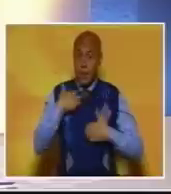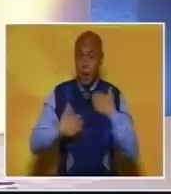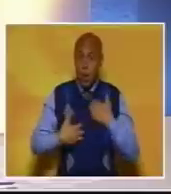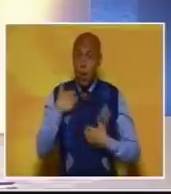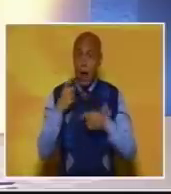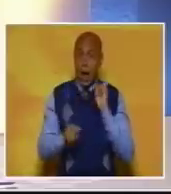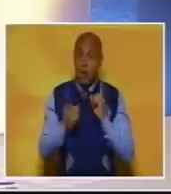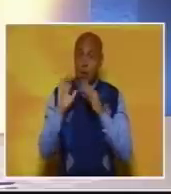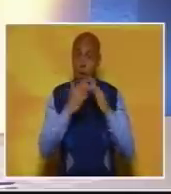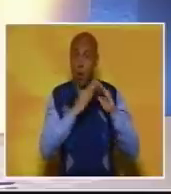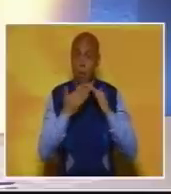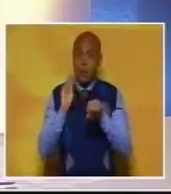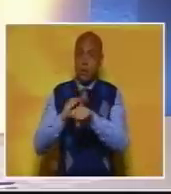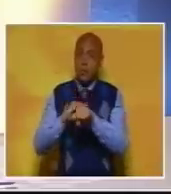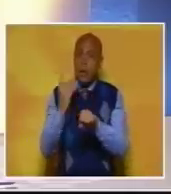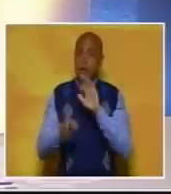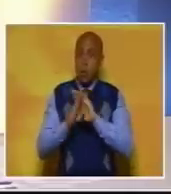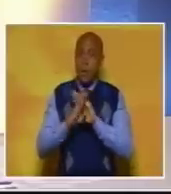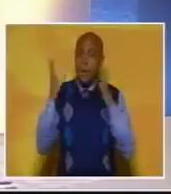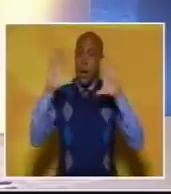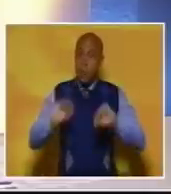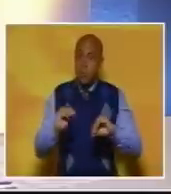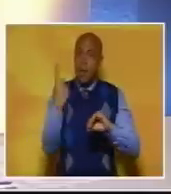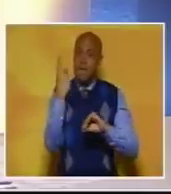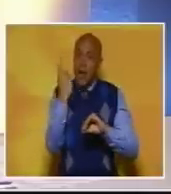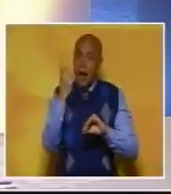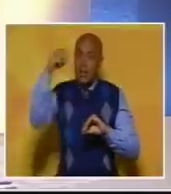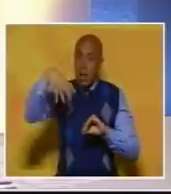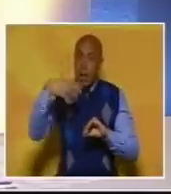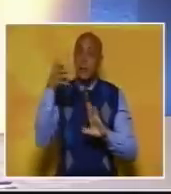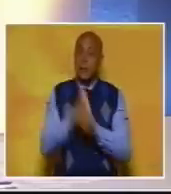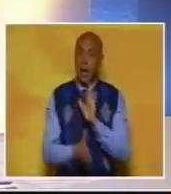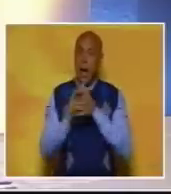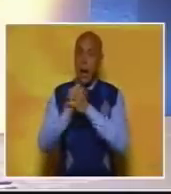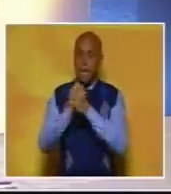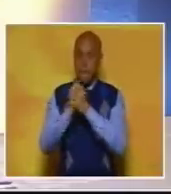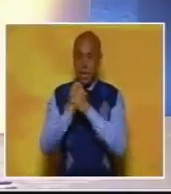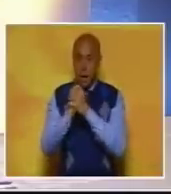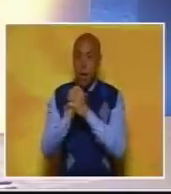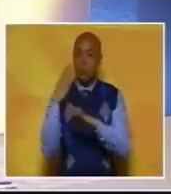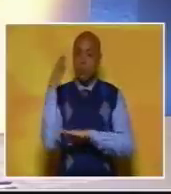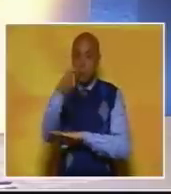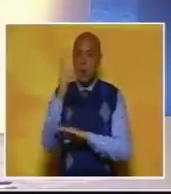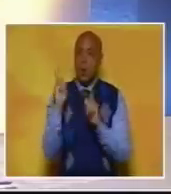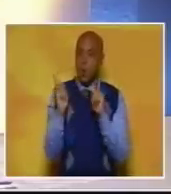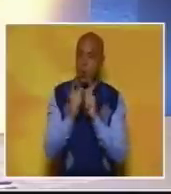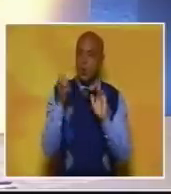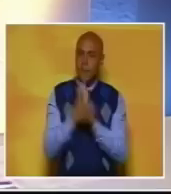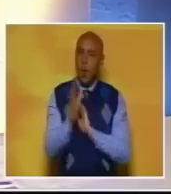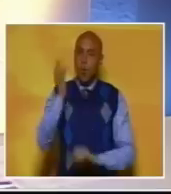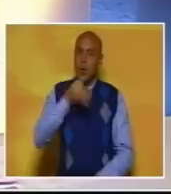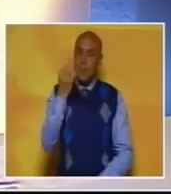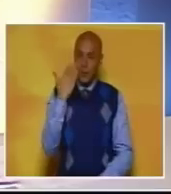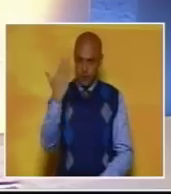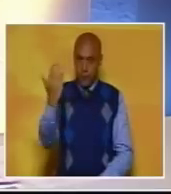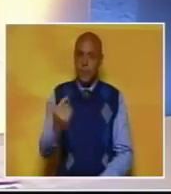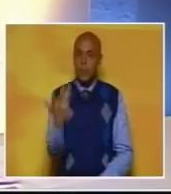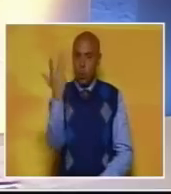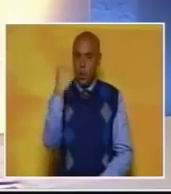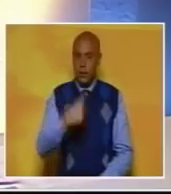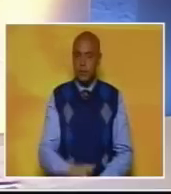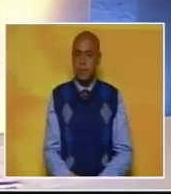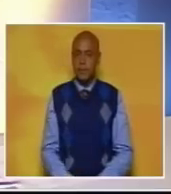comunidades denuncian varios sectores aún que no cuentan con servicio eléctrico. Nuestro compañero José Leonardo Nava nos amplía la información. Buenas tardes, José Leonardo,